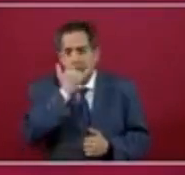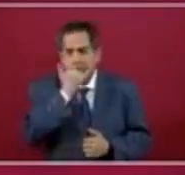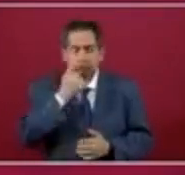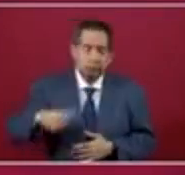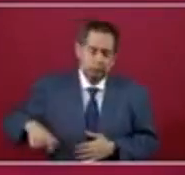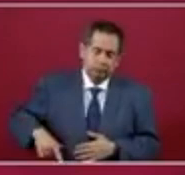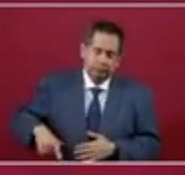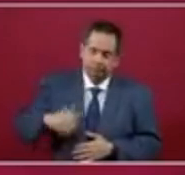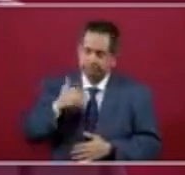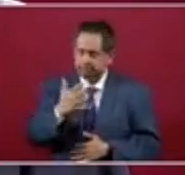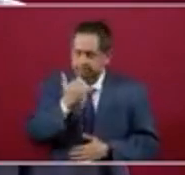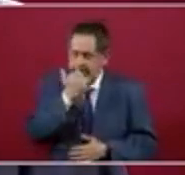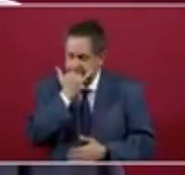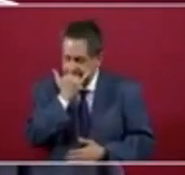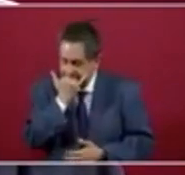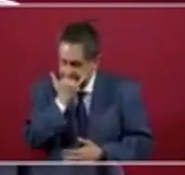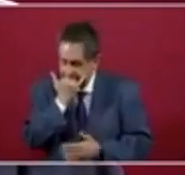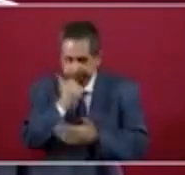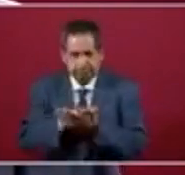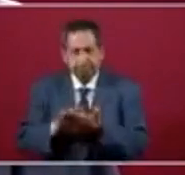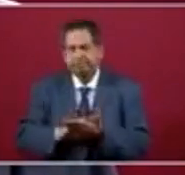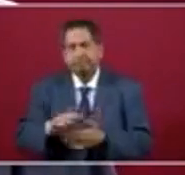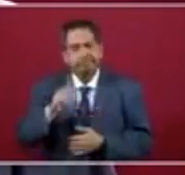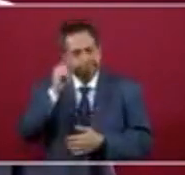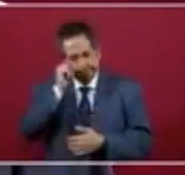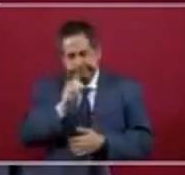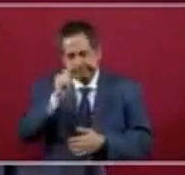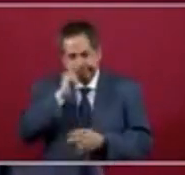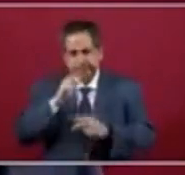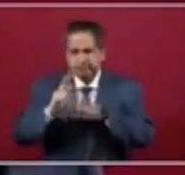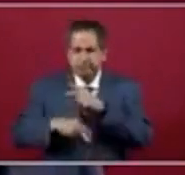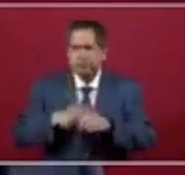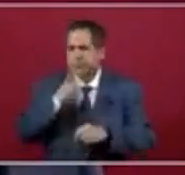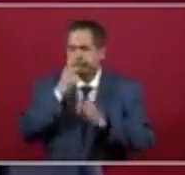Estado, eso siempre lo voy